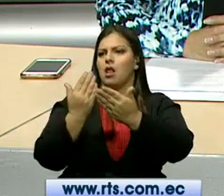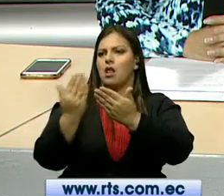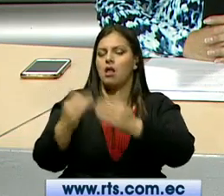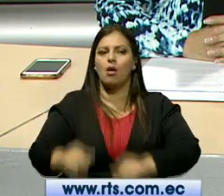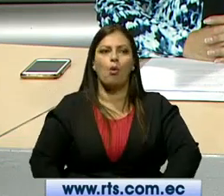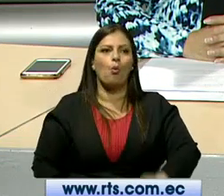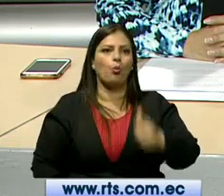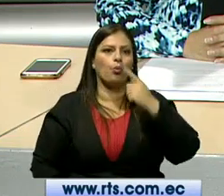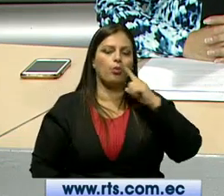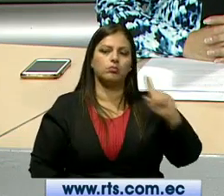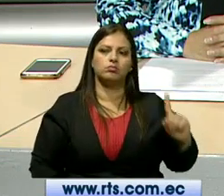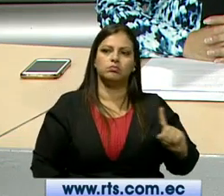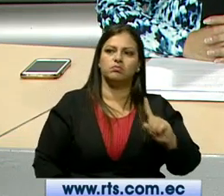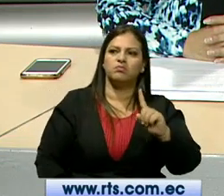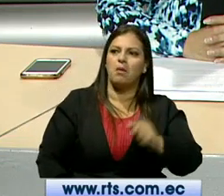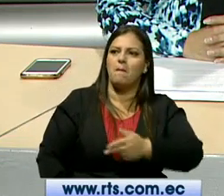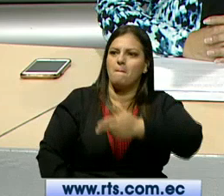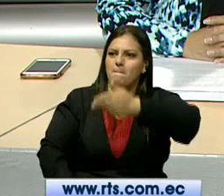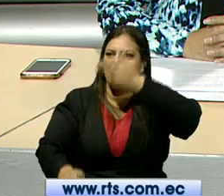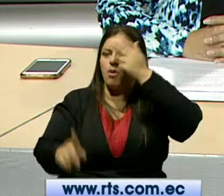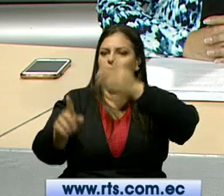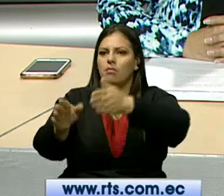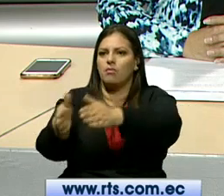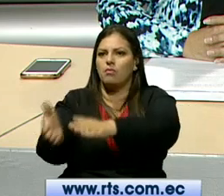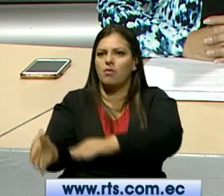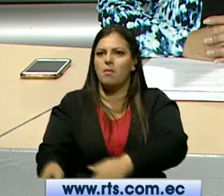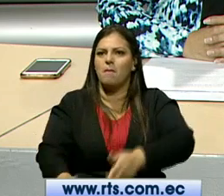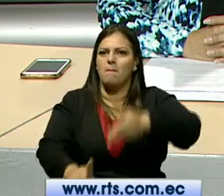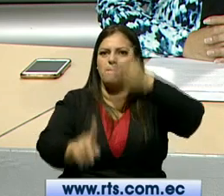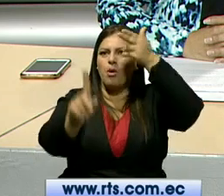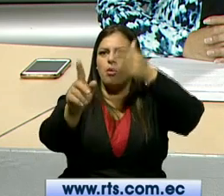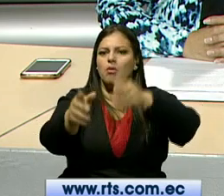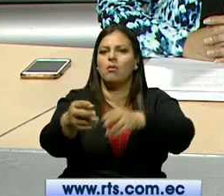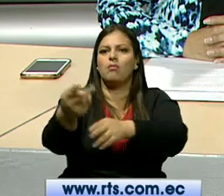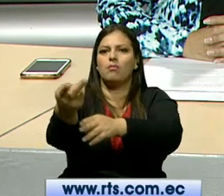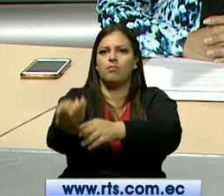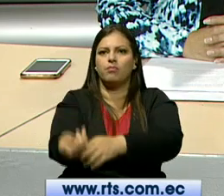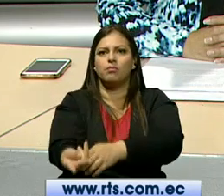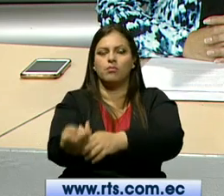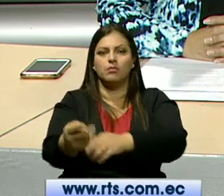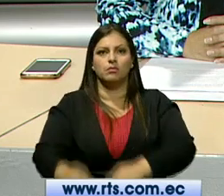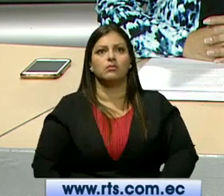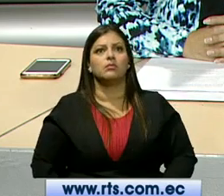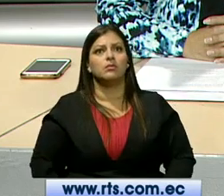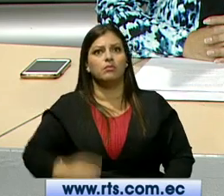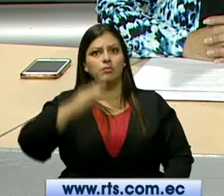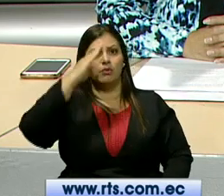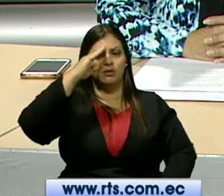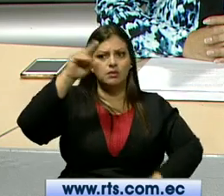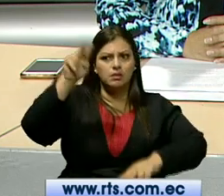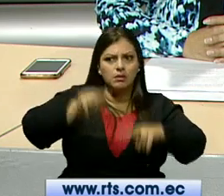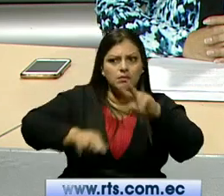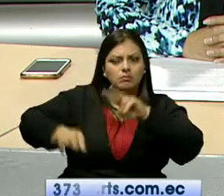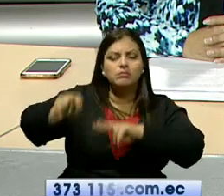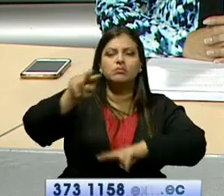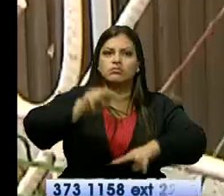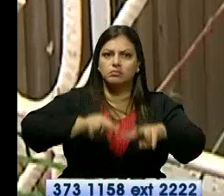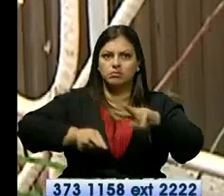en el sector. La policía está investigando ese crimen al mismo tiempo que ha incrementado las rondas en esa zona.